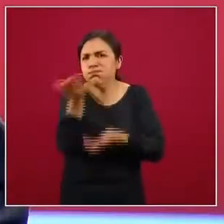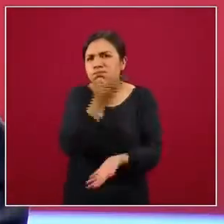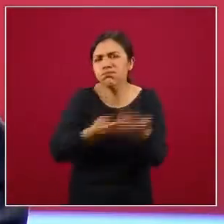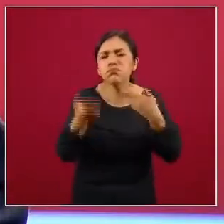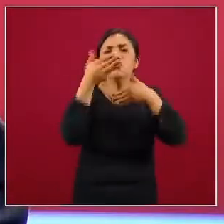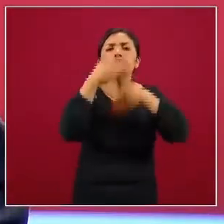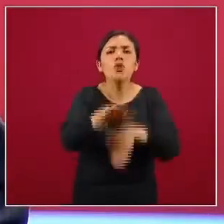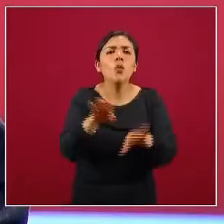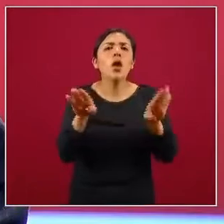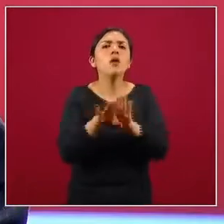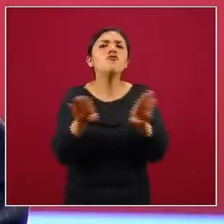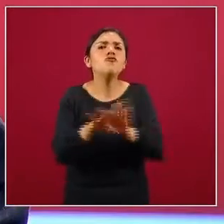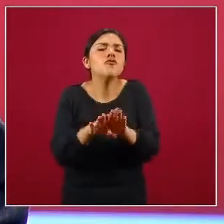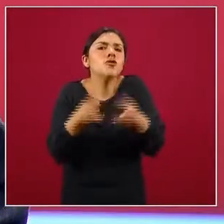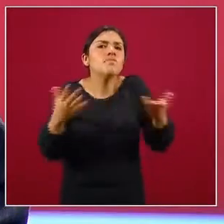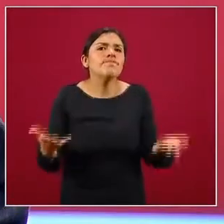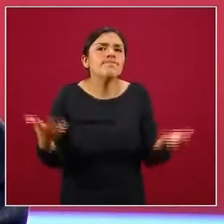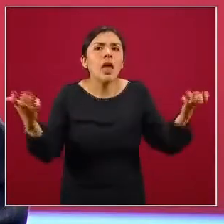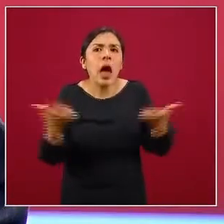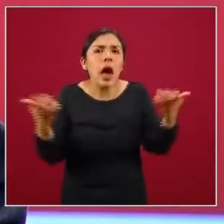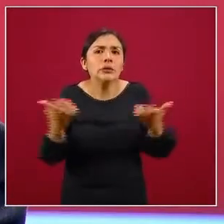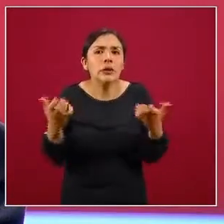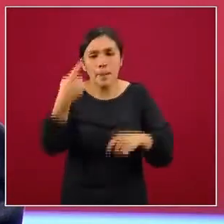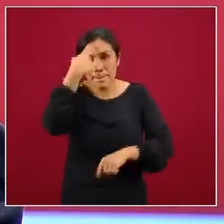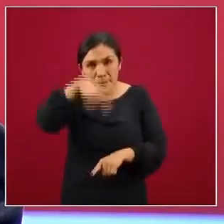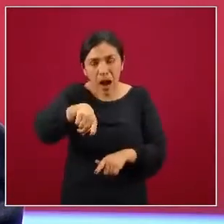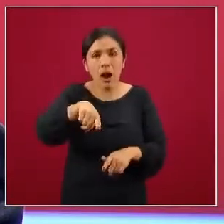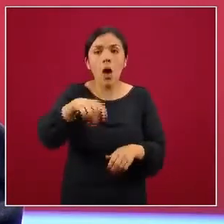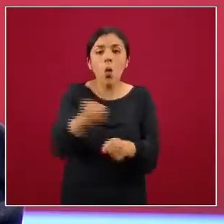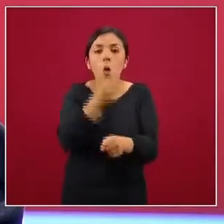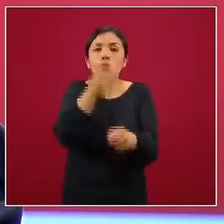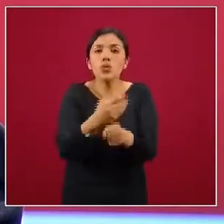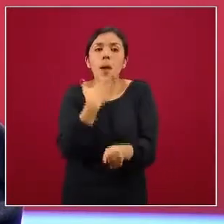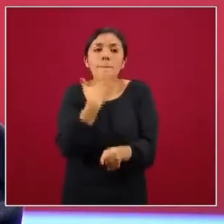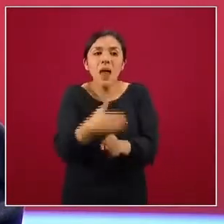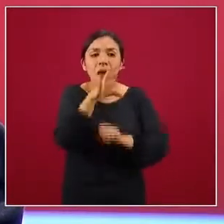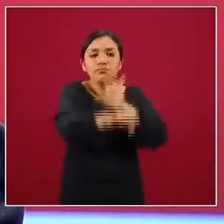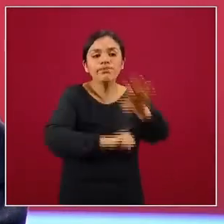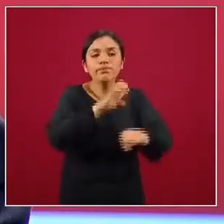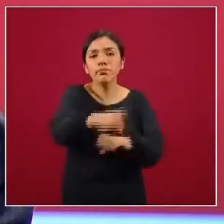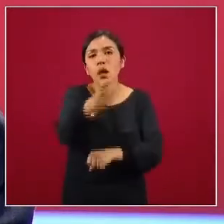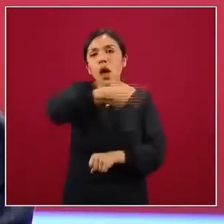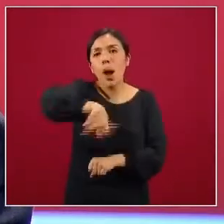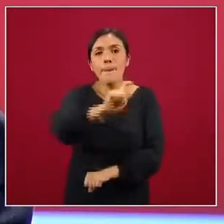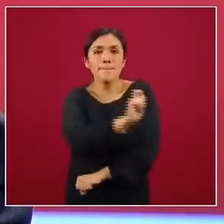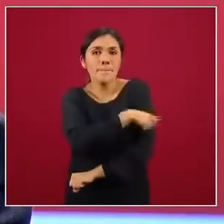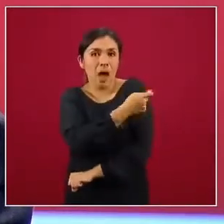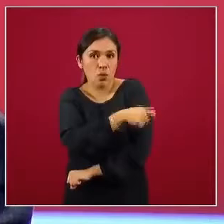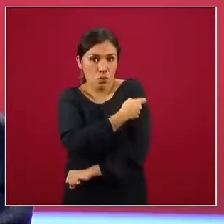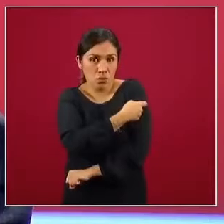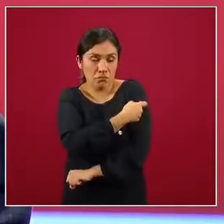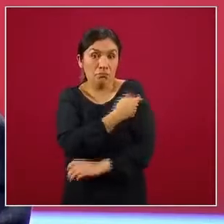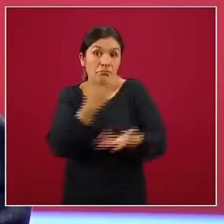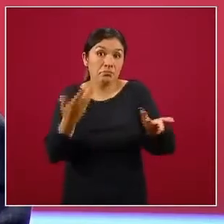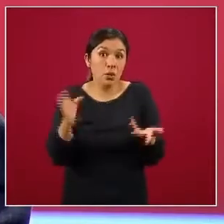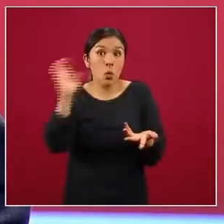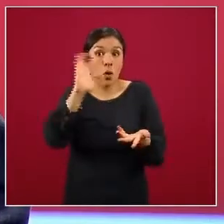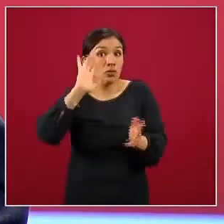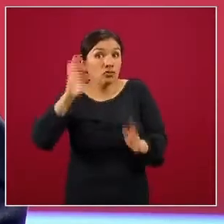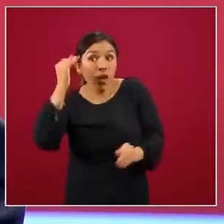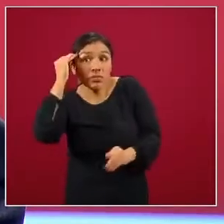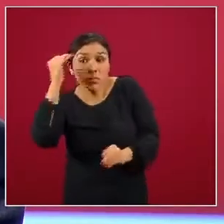sobre los mecanismos de acceso oportuno a las vacunas. Y en su momento,